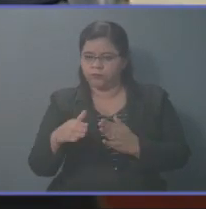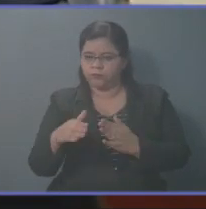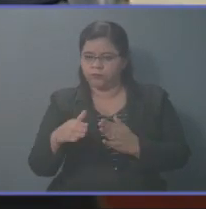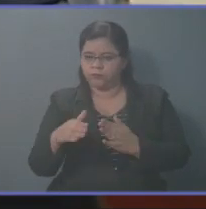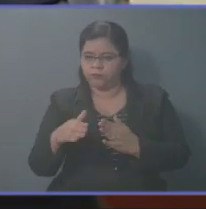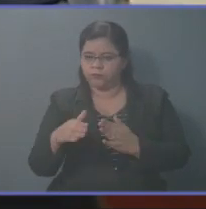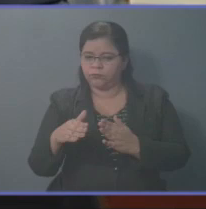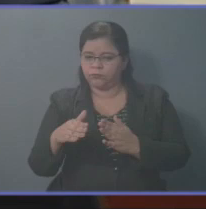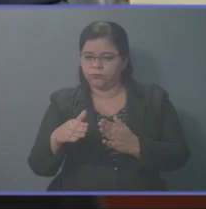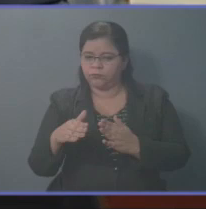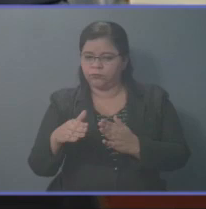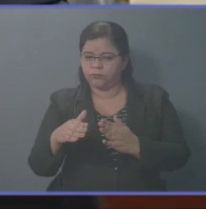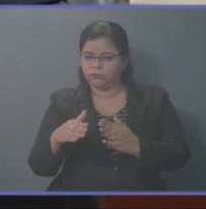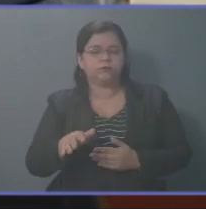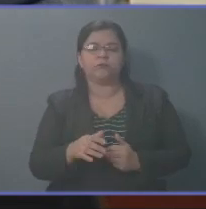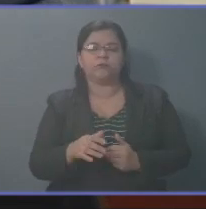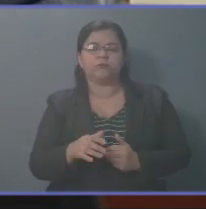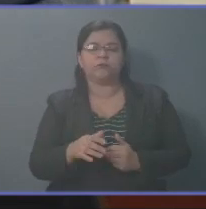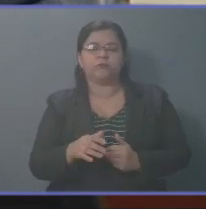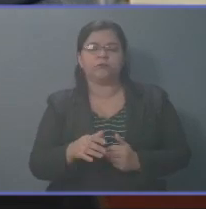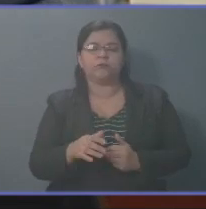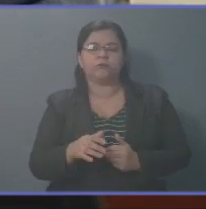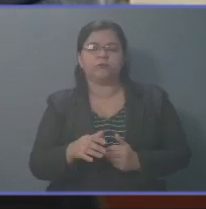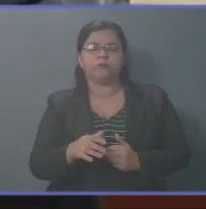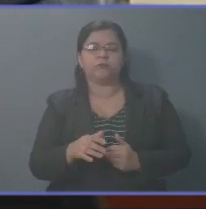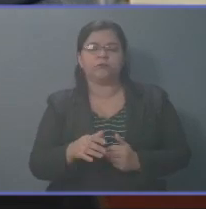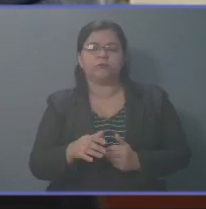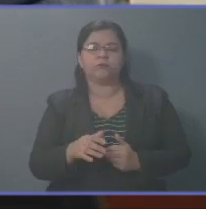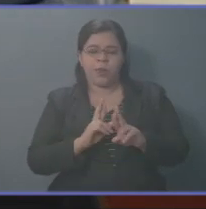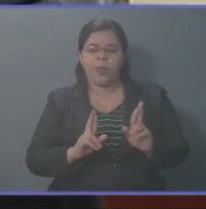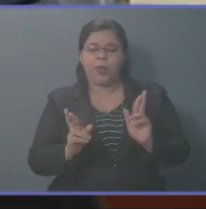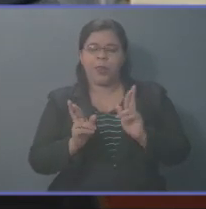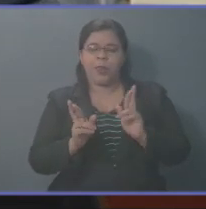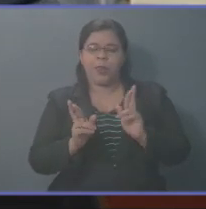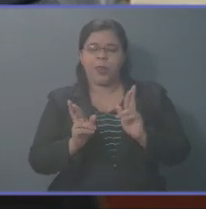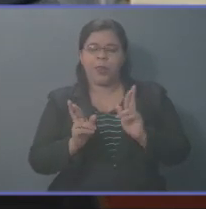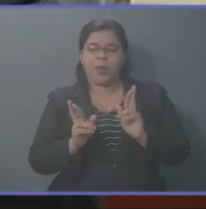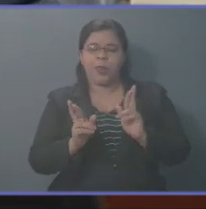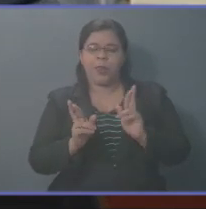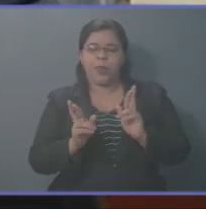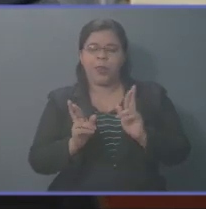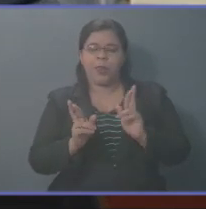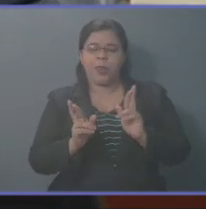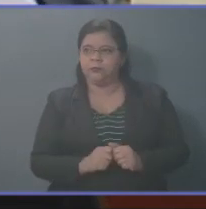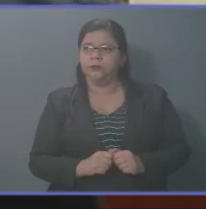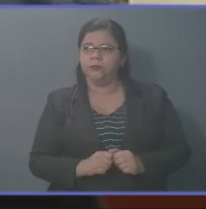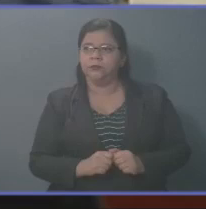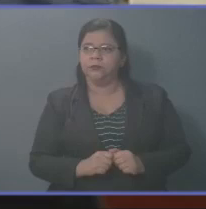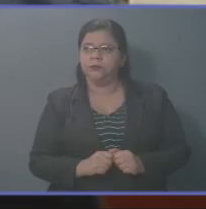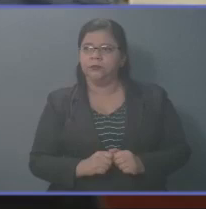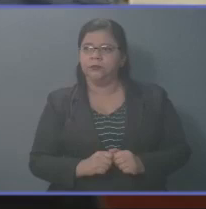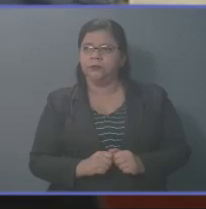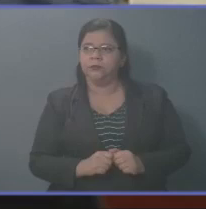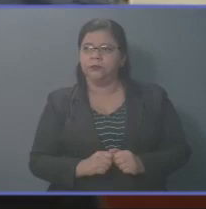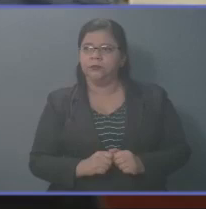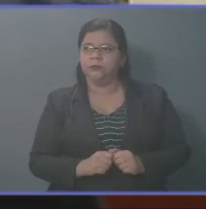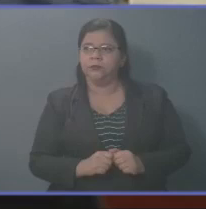público de transporte colectivo de pasajeros. Artículo 1. Reformas el artículo 9 de la siguiente manera.